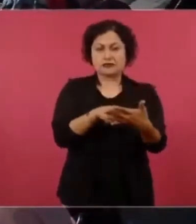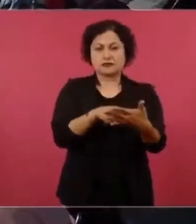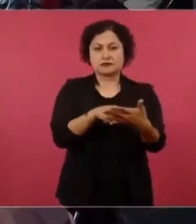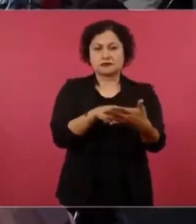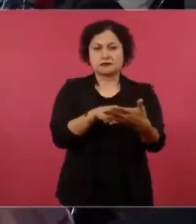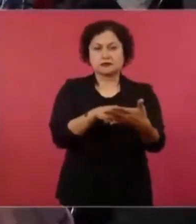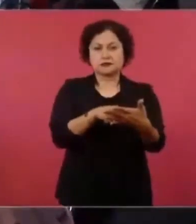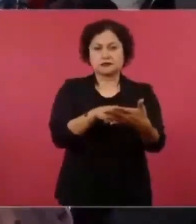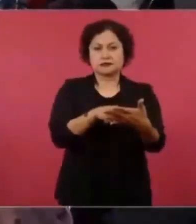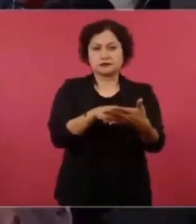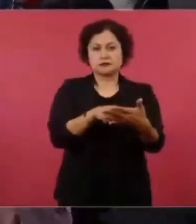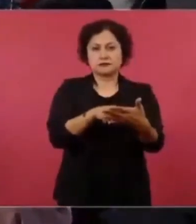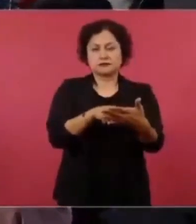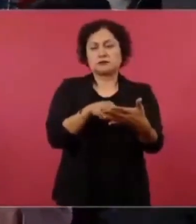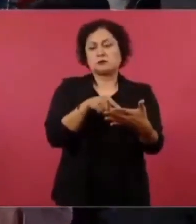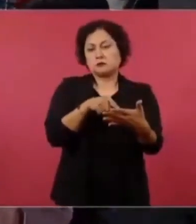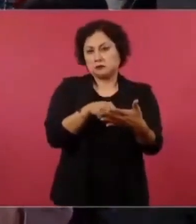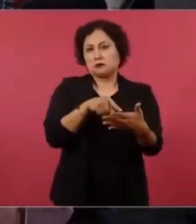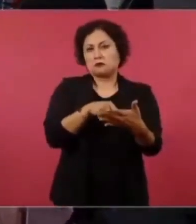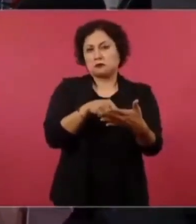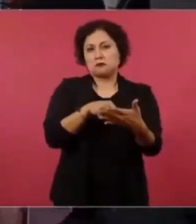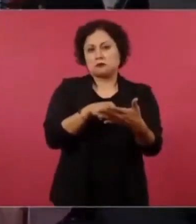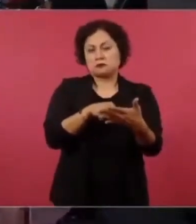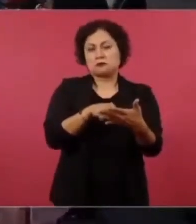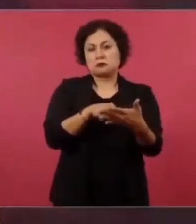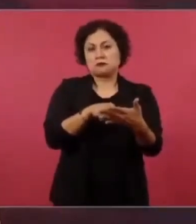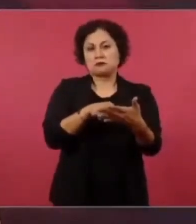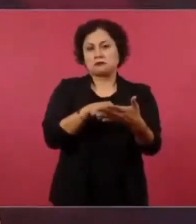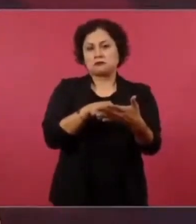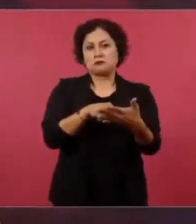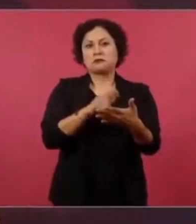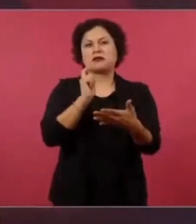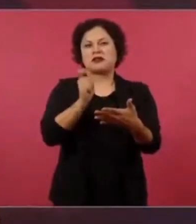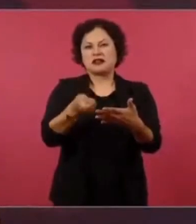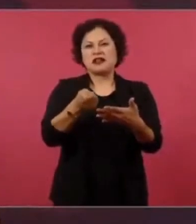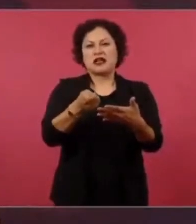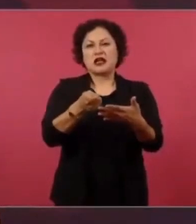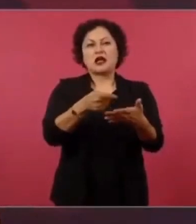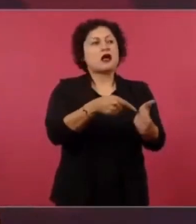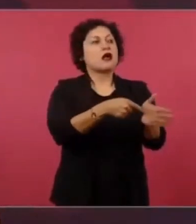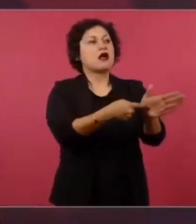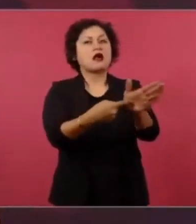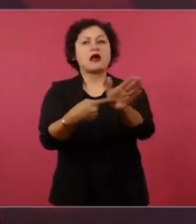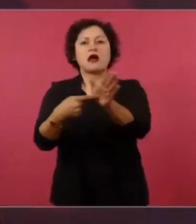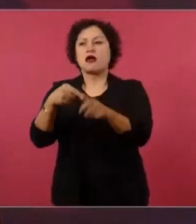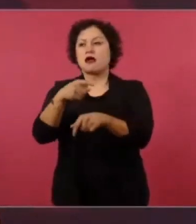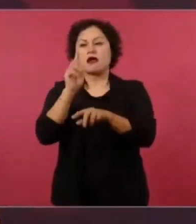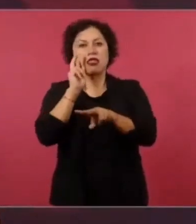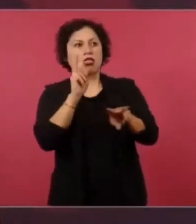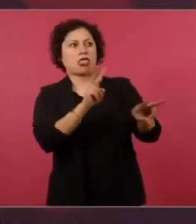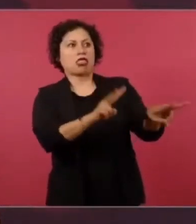por publicidad, por sensacionalismo,